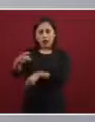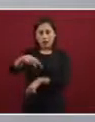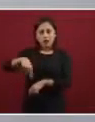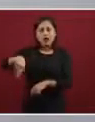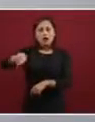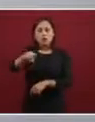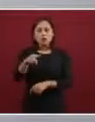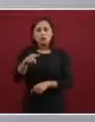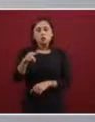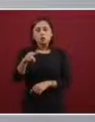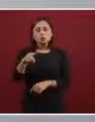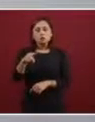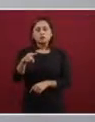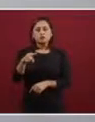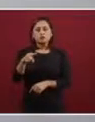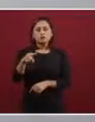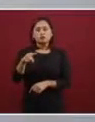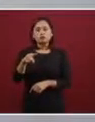con